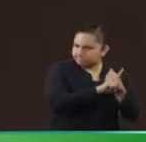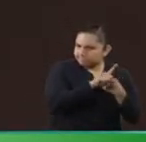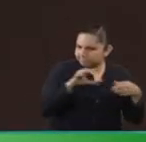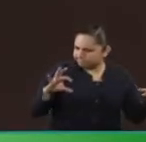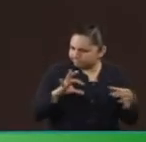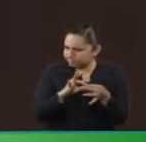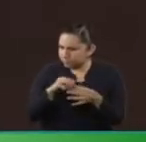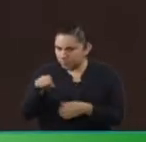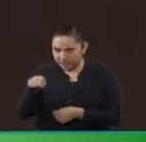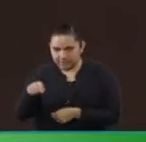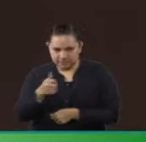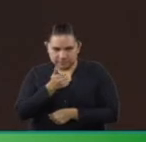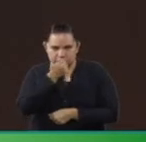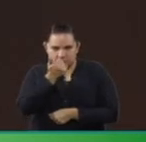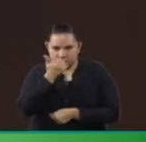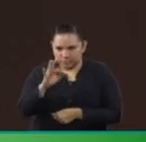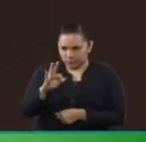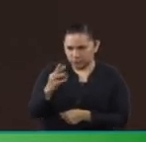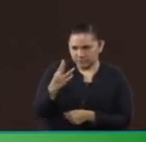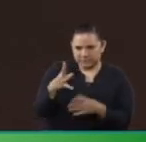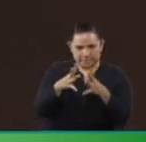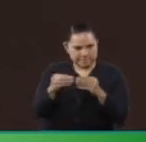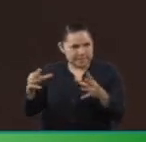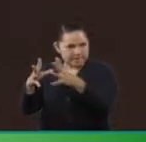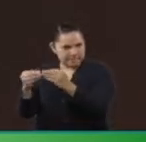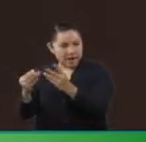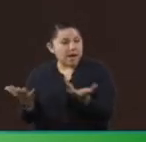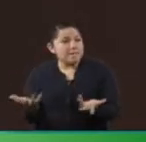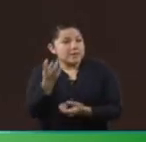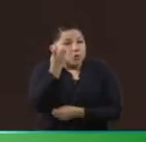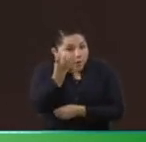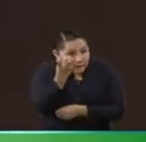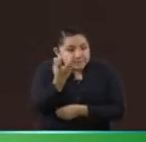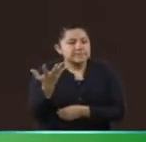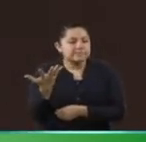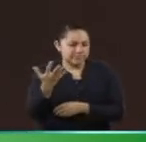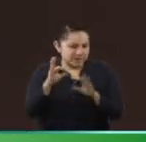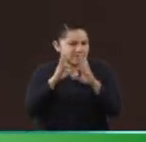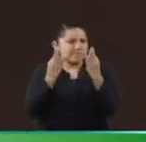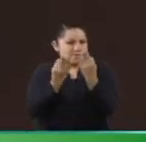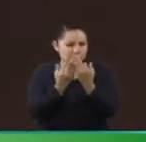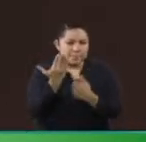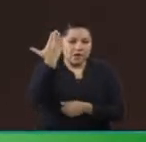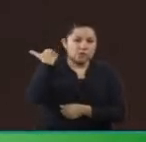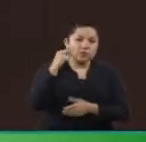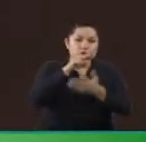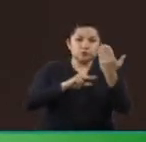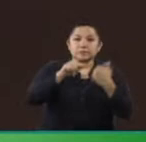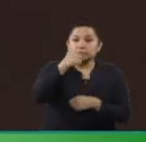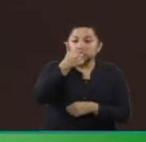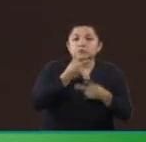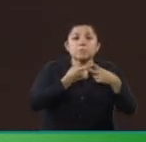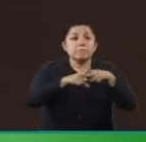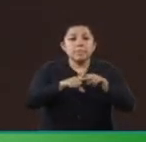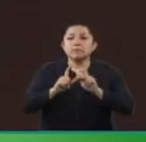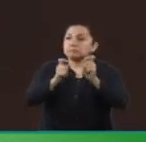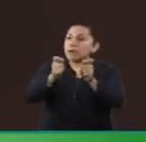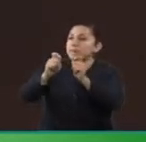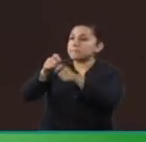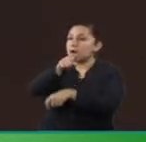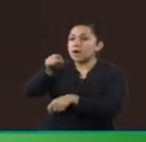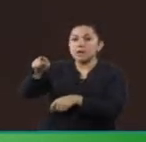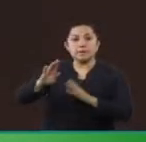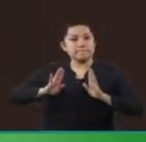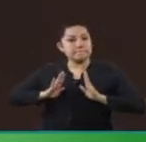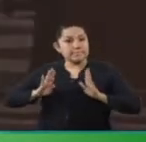embargo Esto fue el resultado de una estrategia de militarización de la seguridad pública que comenzó en 2012 la cual debilitó a las policías y a